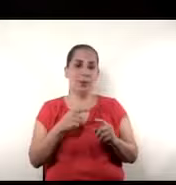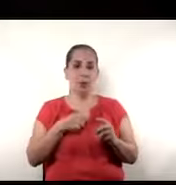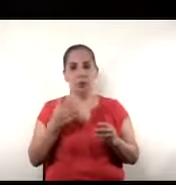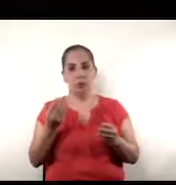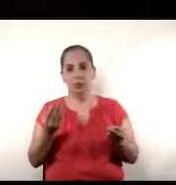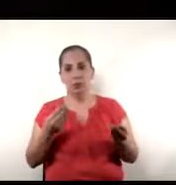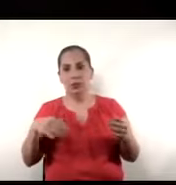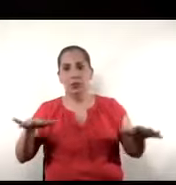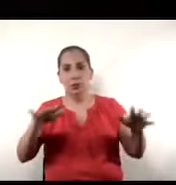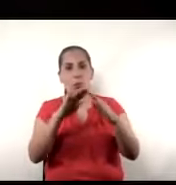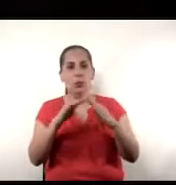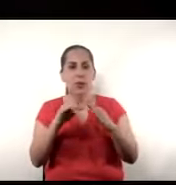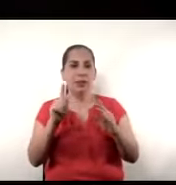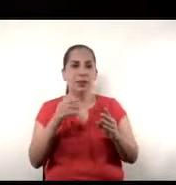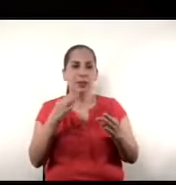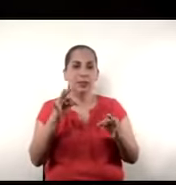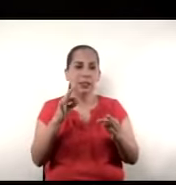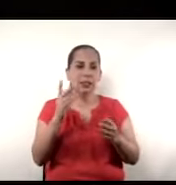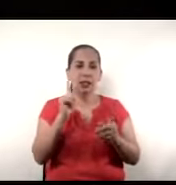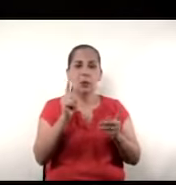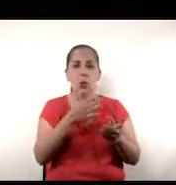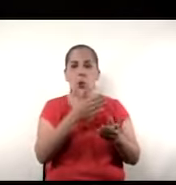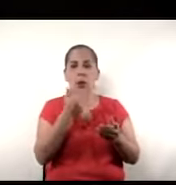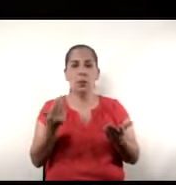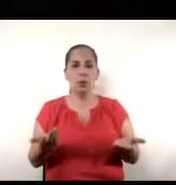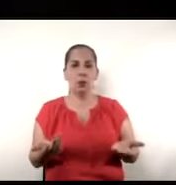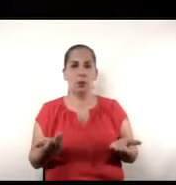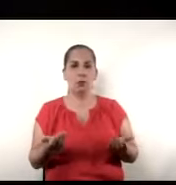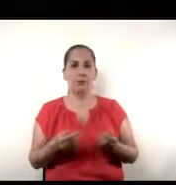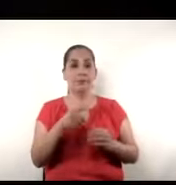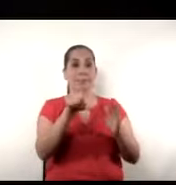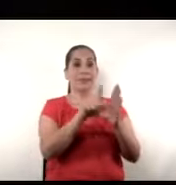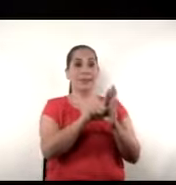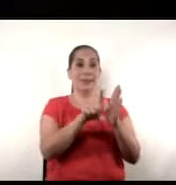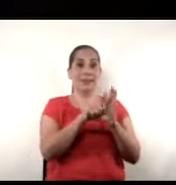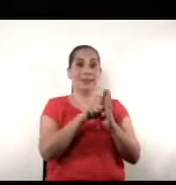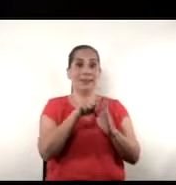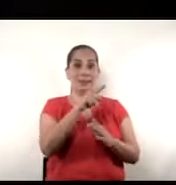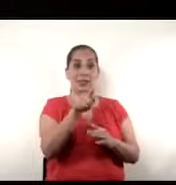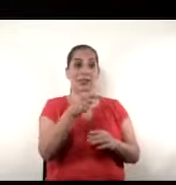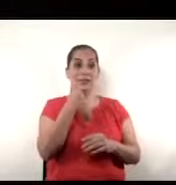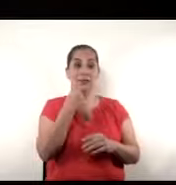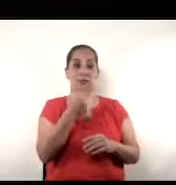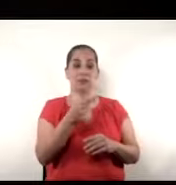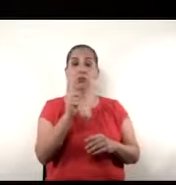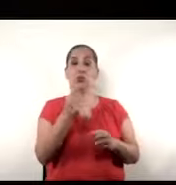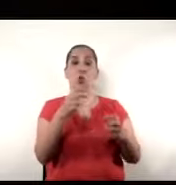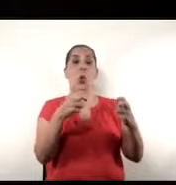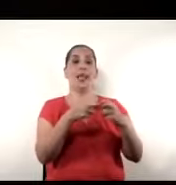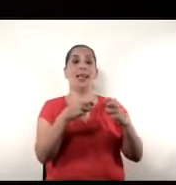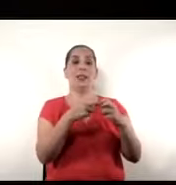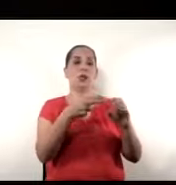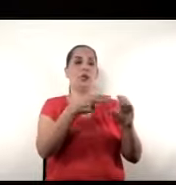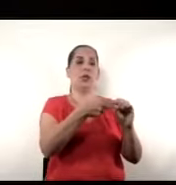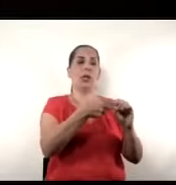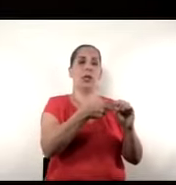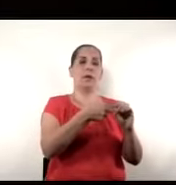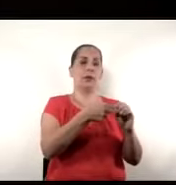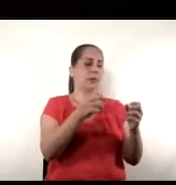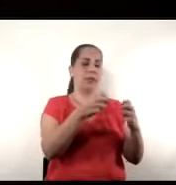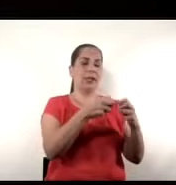mercado resuelva cuál es la tecnología ganadora. Esa ley escogió que solo los vehículos eléctricos recargables, prohibió